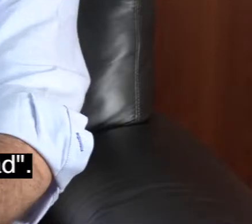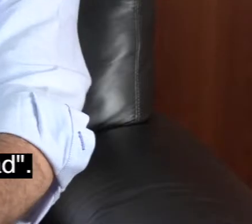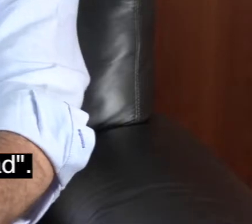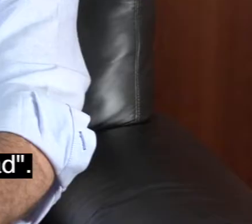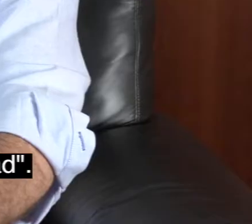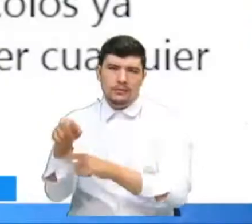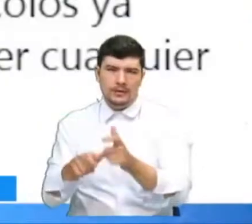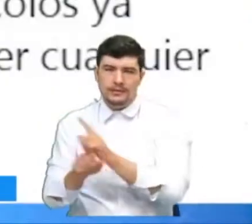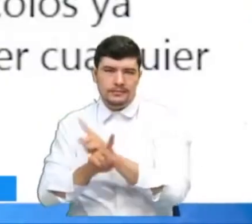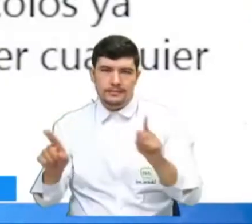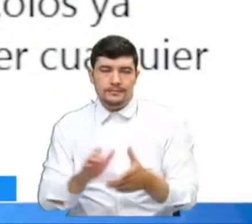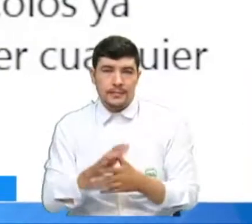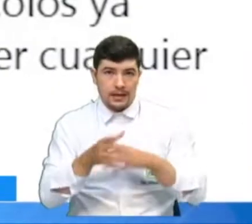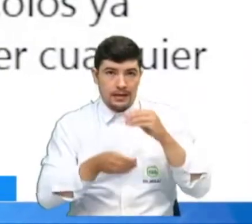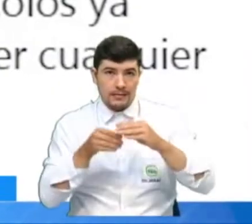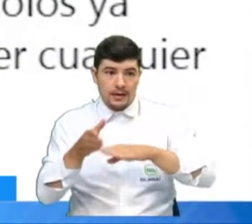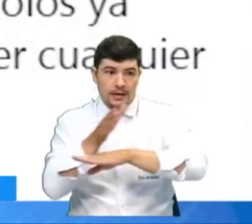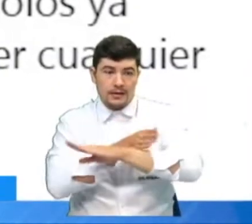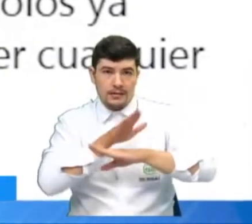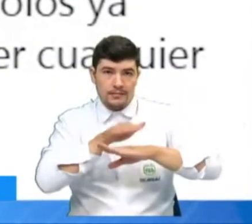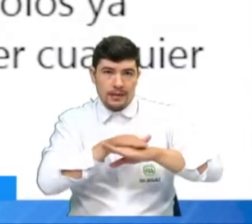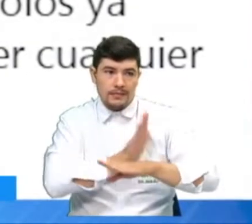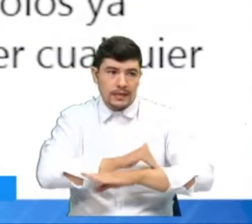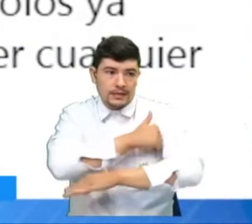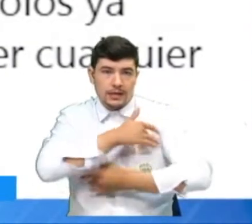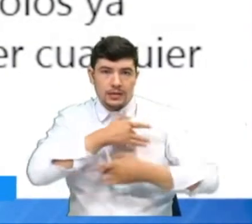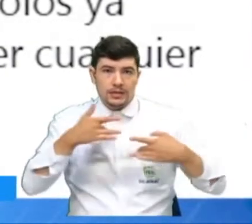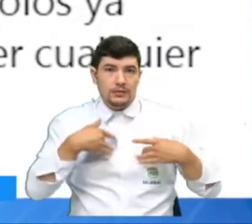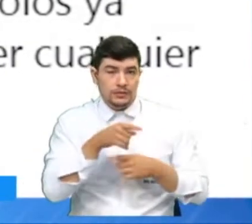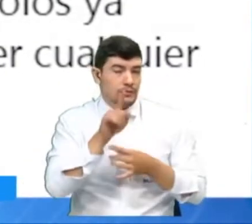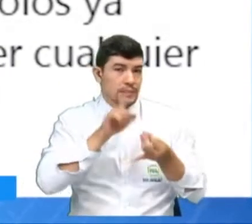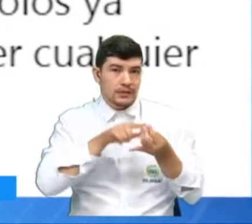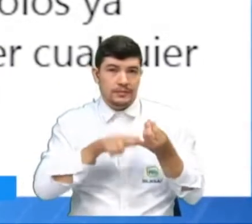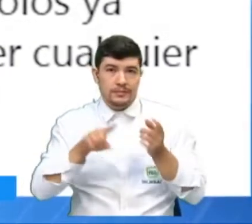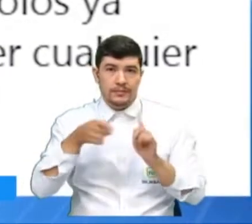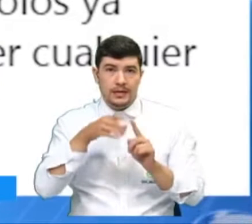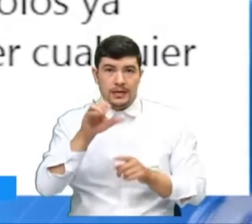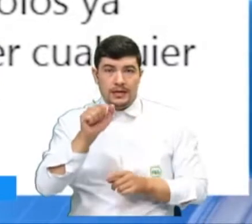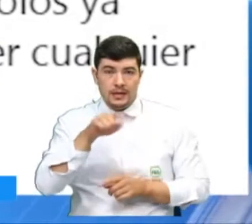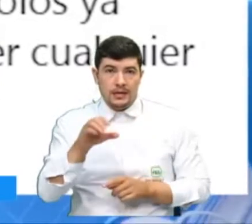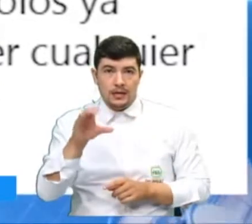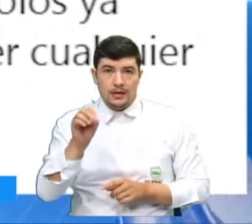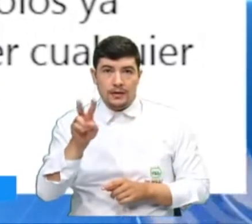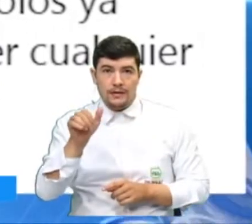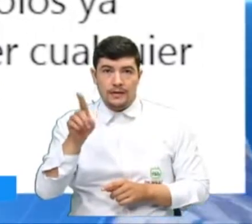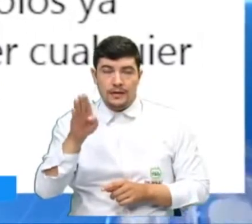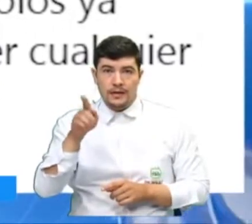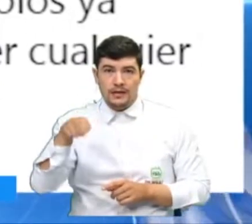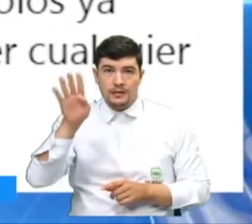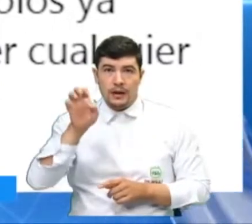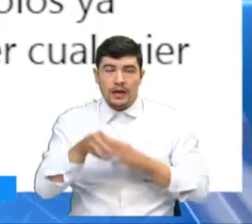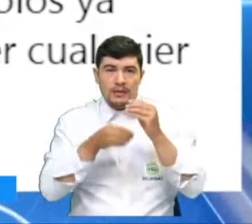mucha tranquilidad. Tras el anuncio del Ministerio de Salud del primer caso de COVID-19 en el área metropolitana, le recordamos a todos